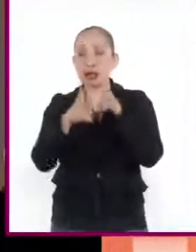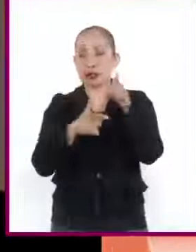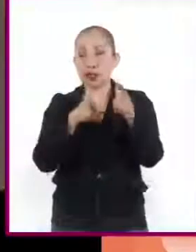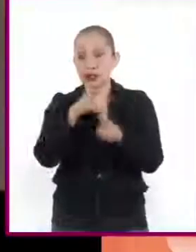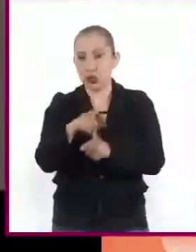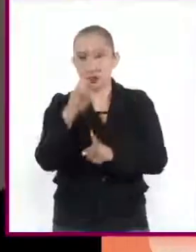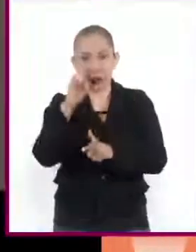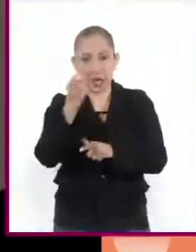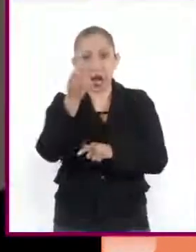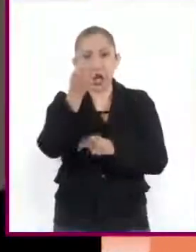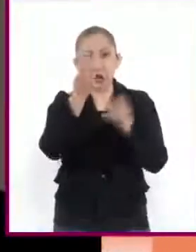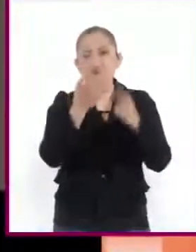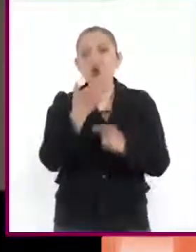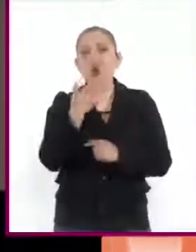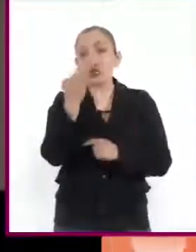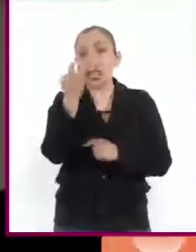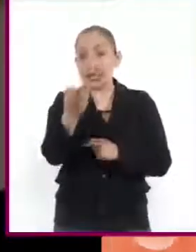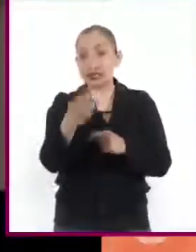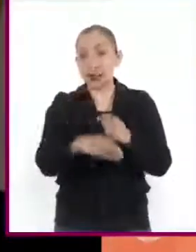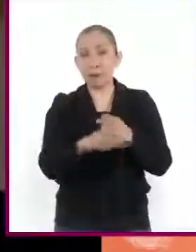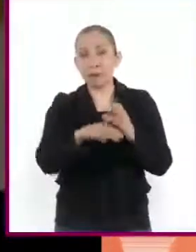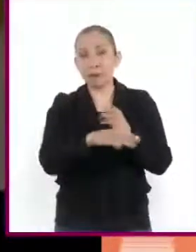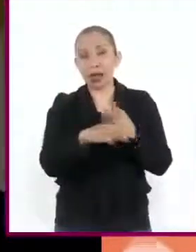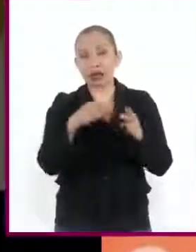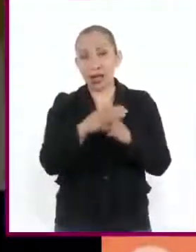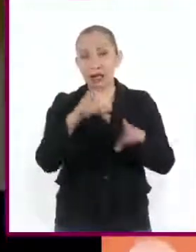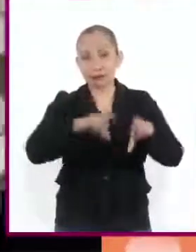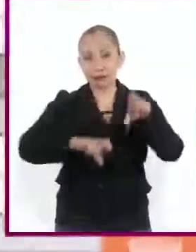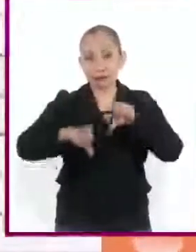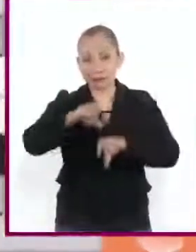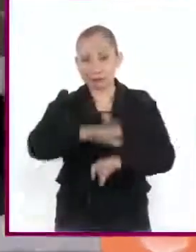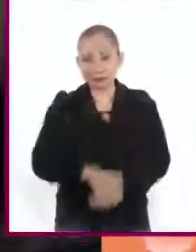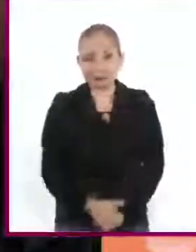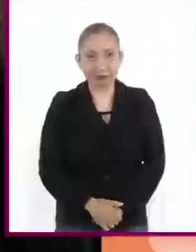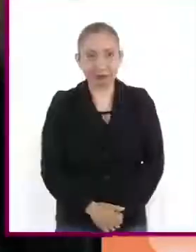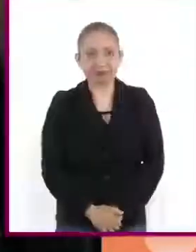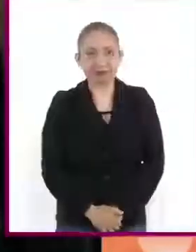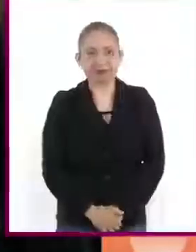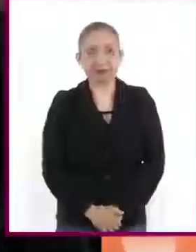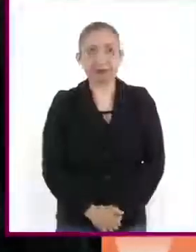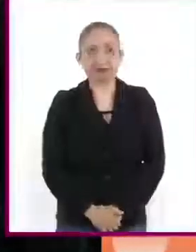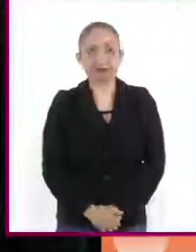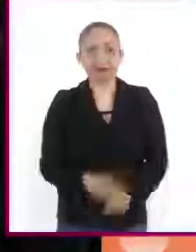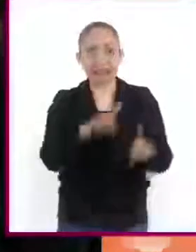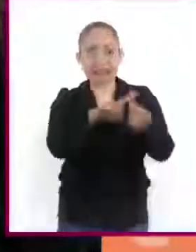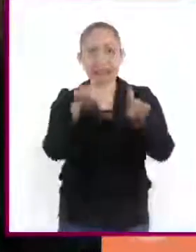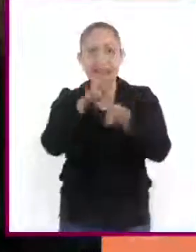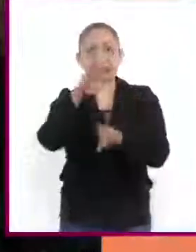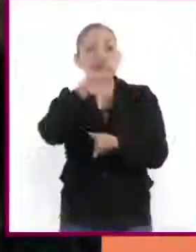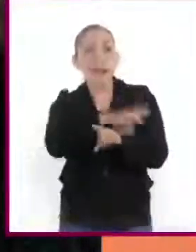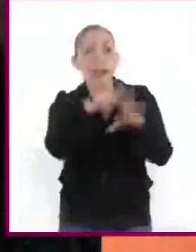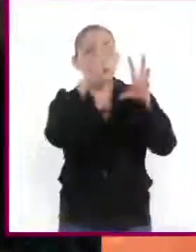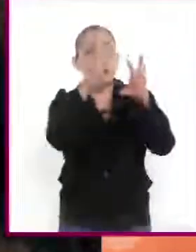ahora algunas aplicaciones de estos conocimientos químicos. La distinta rapidez con que se oxidan los metales